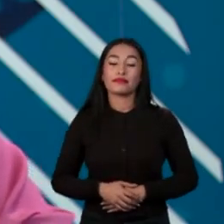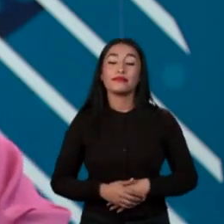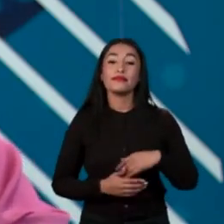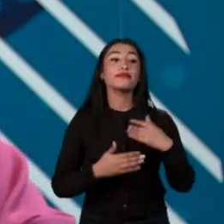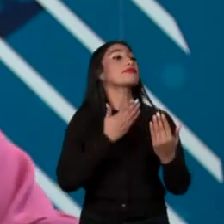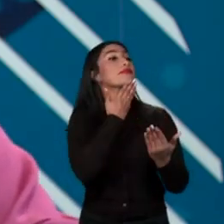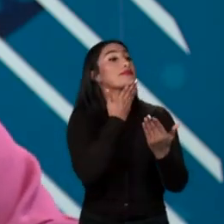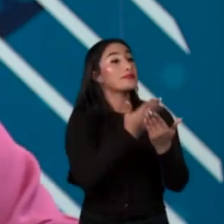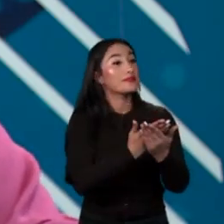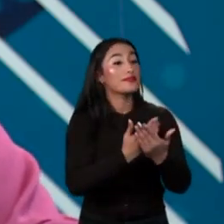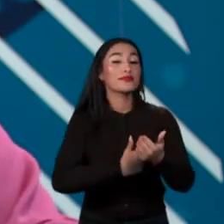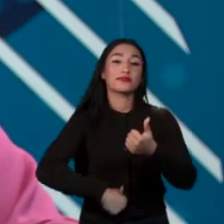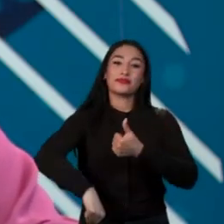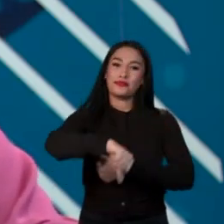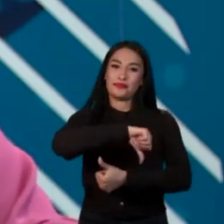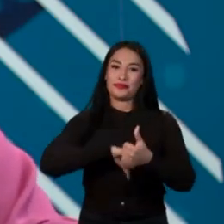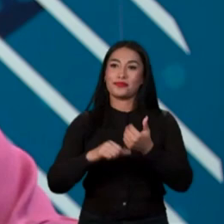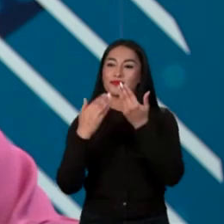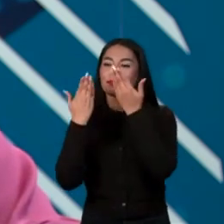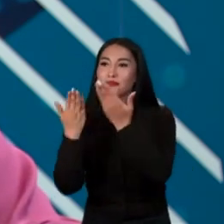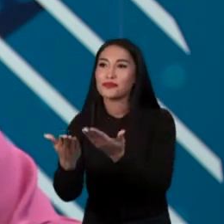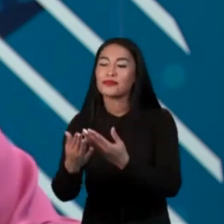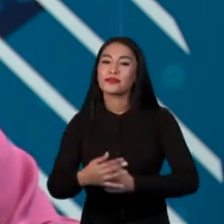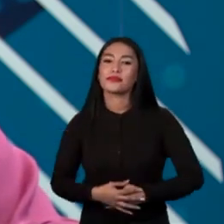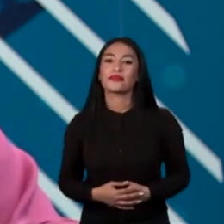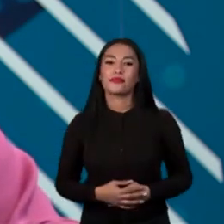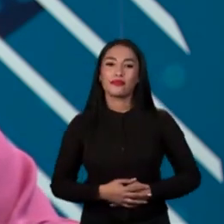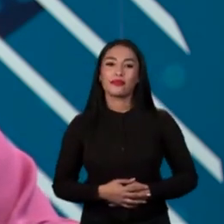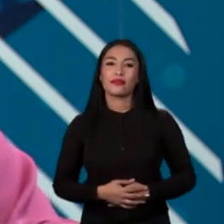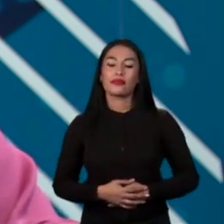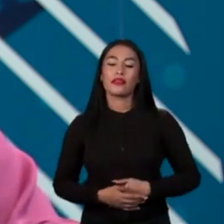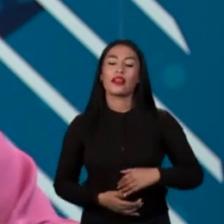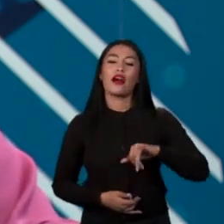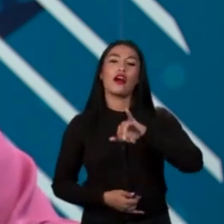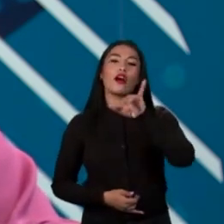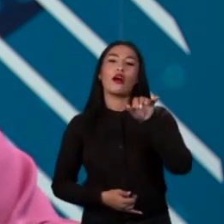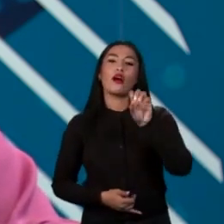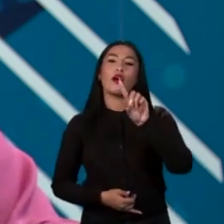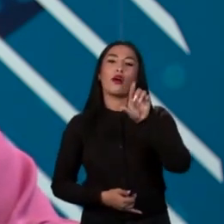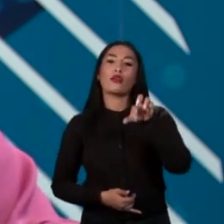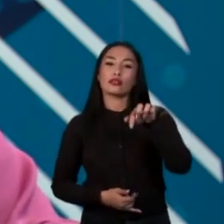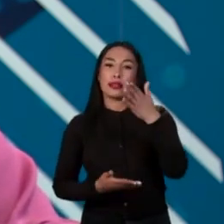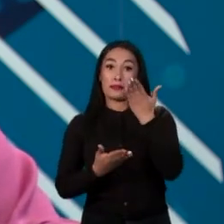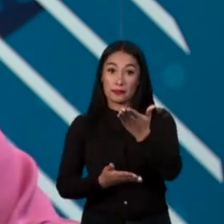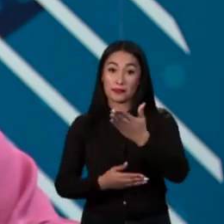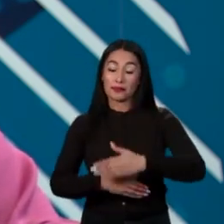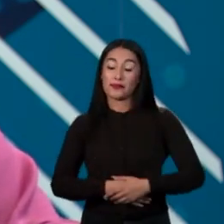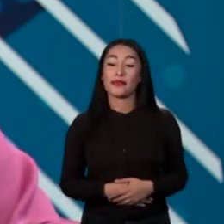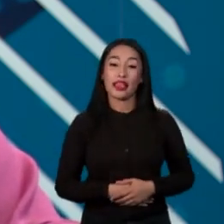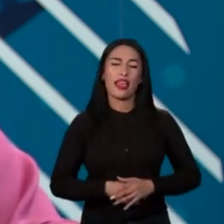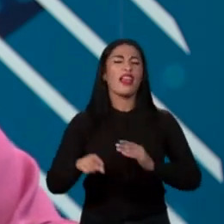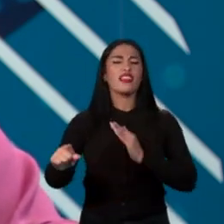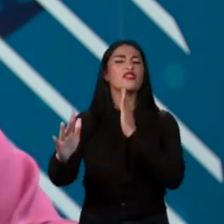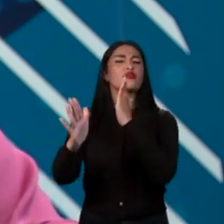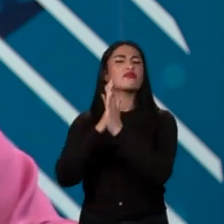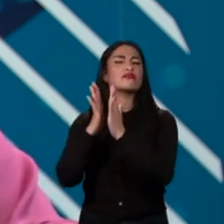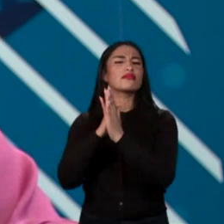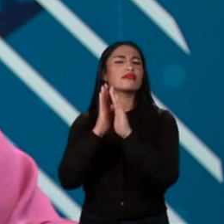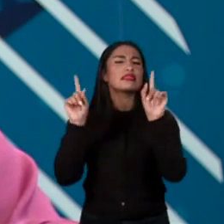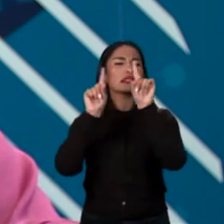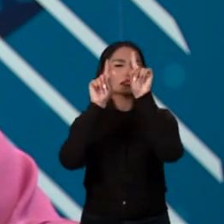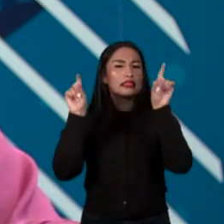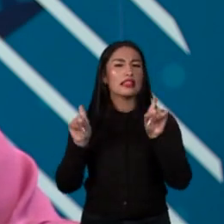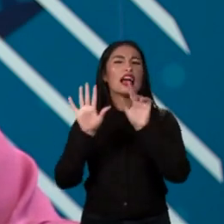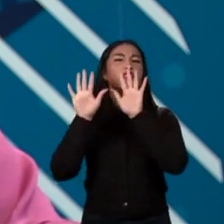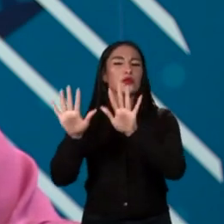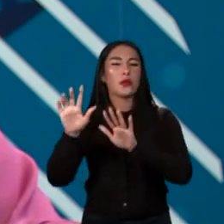le vamos a dar el espacio a Josep Duart. Él nos va a comentar particularmente desde la Oberta de